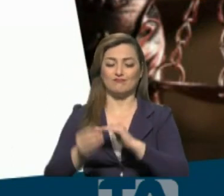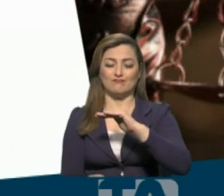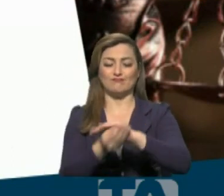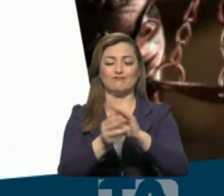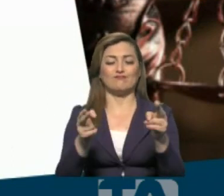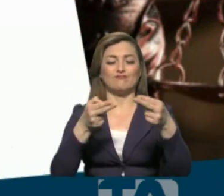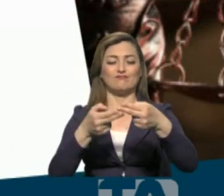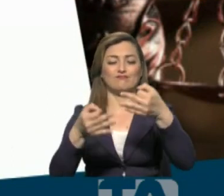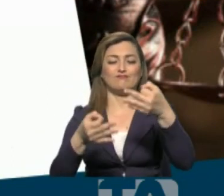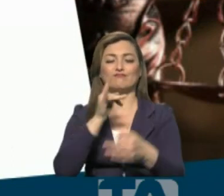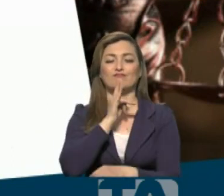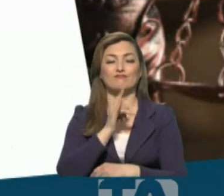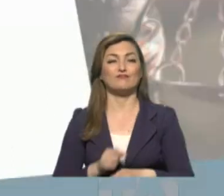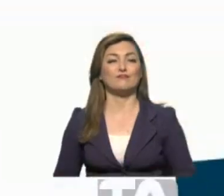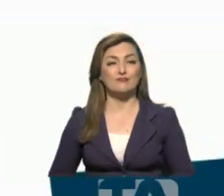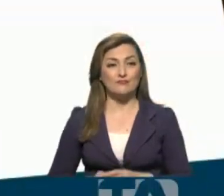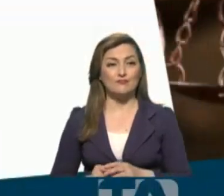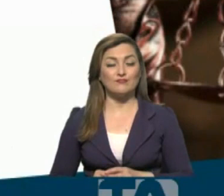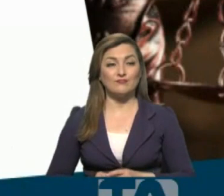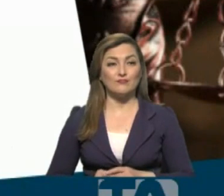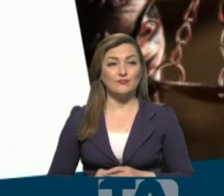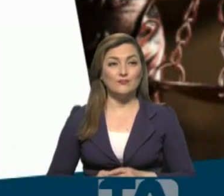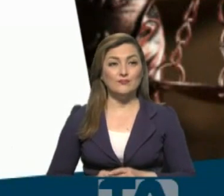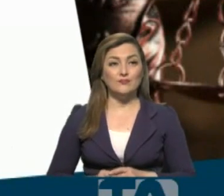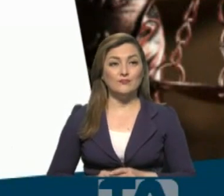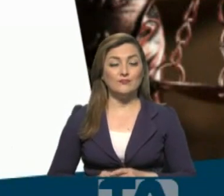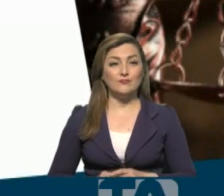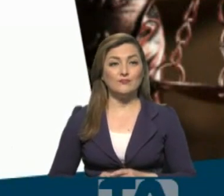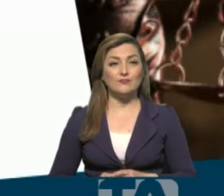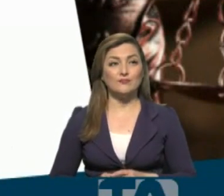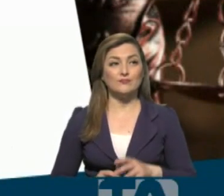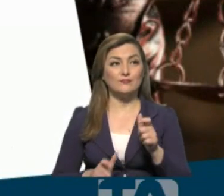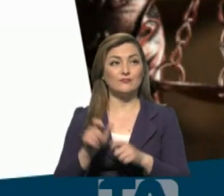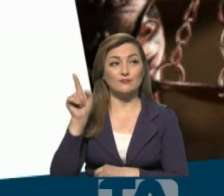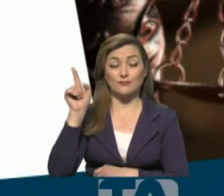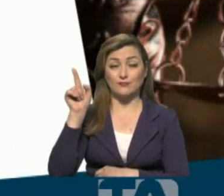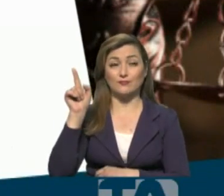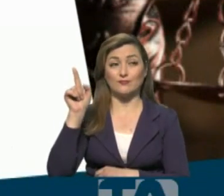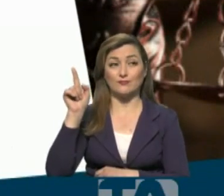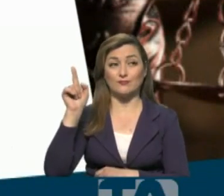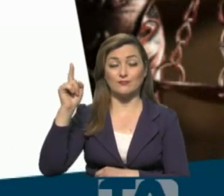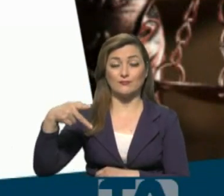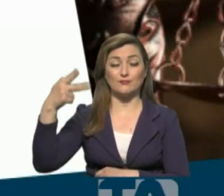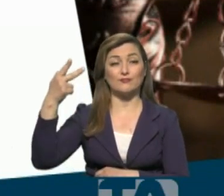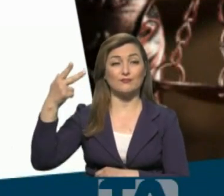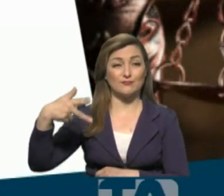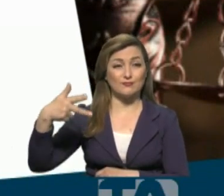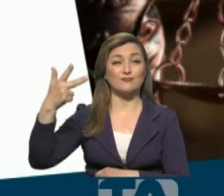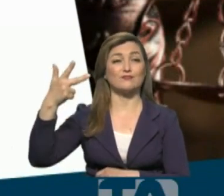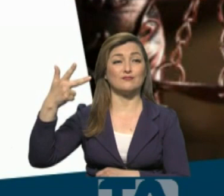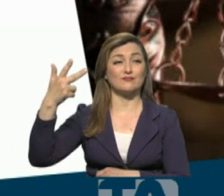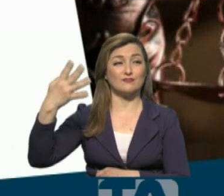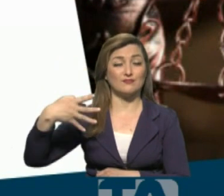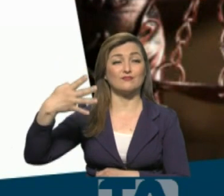el Departamento de Justicia de Estados Unidos. Cayeron además intermediarios como Frank Chatbon Ripalda, José Larrea